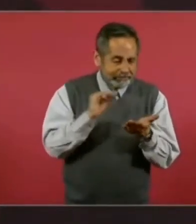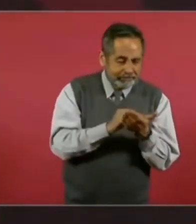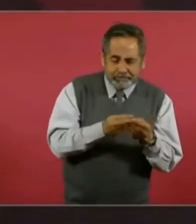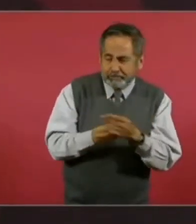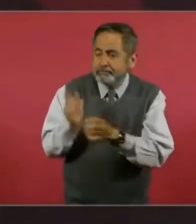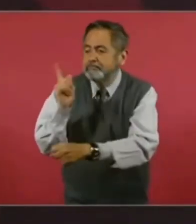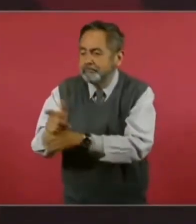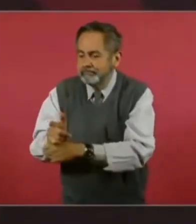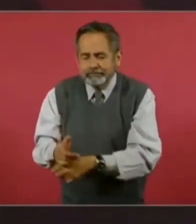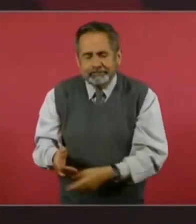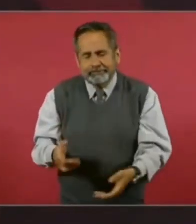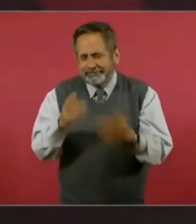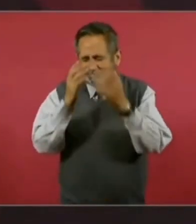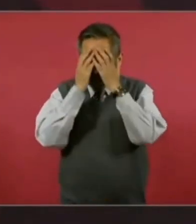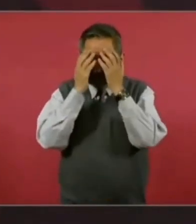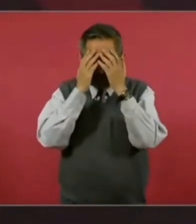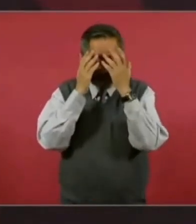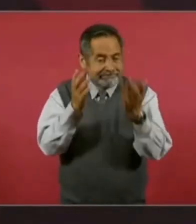increíble, pues,